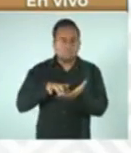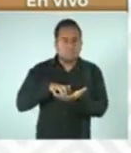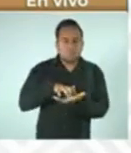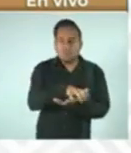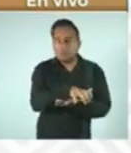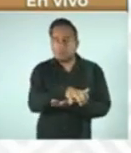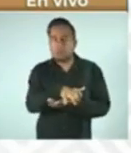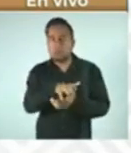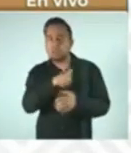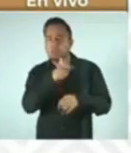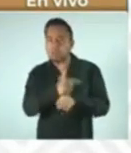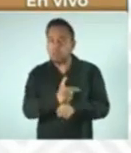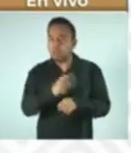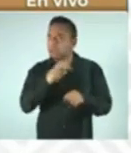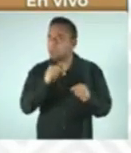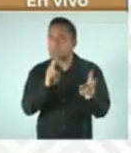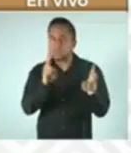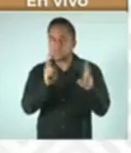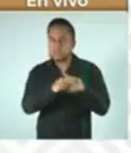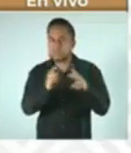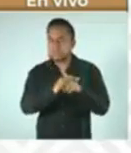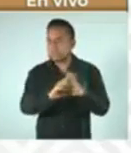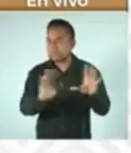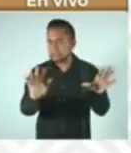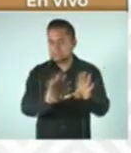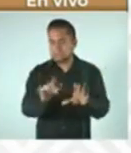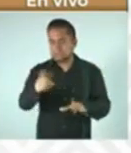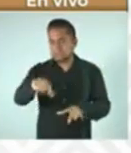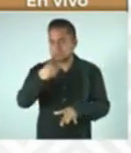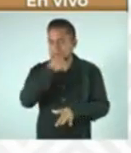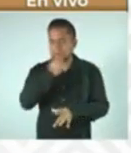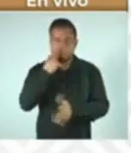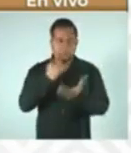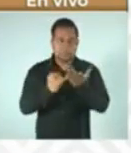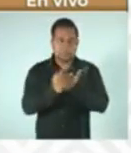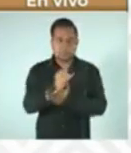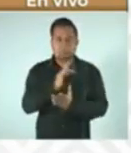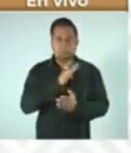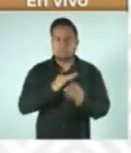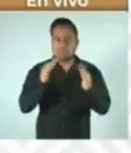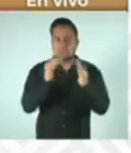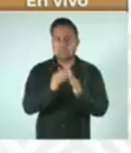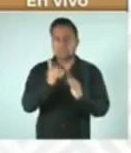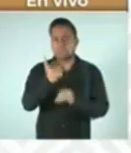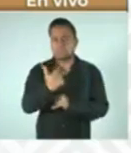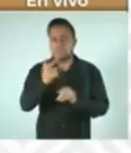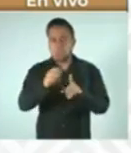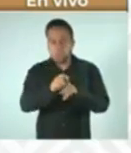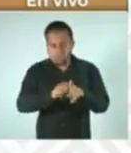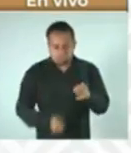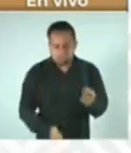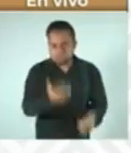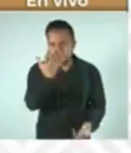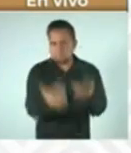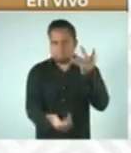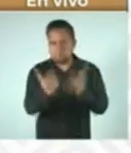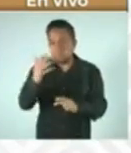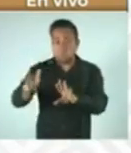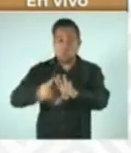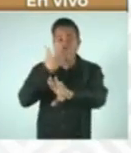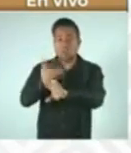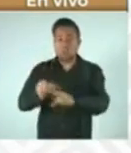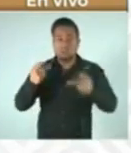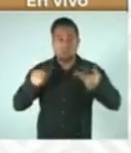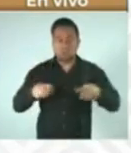se determinó no confrontar, ellos determinaron quemar 7, 8 viviendas, no hubo nunca en riesgo la integridad